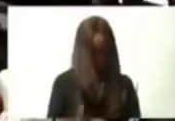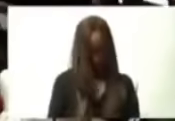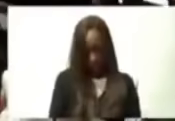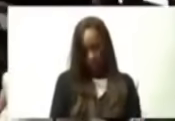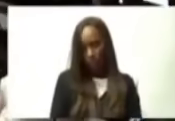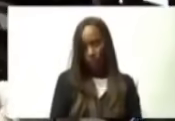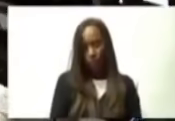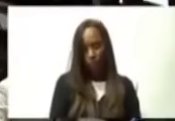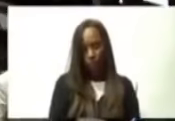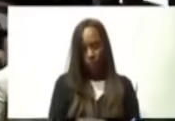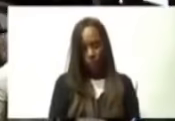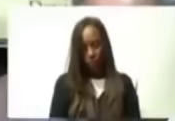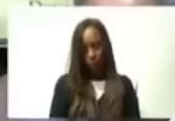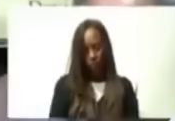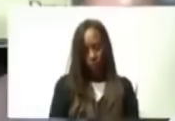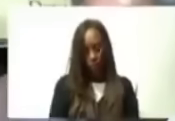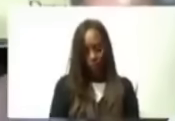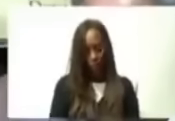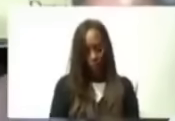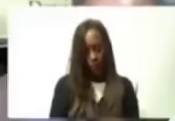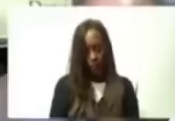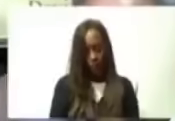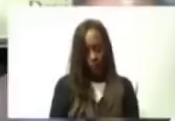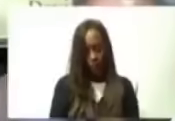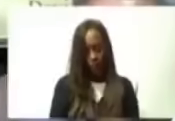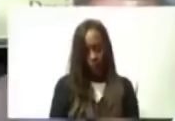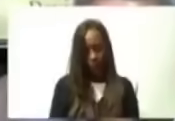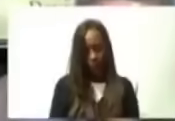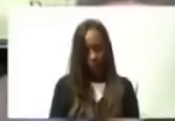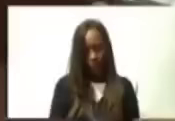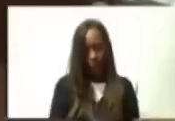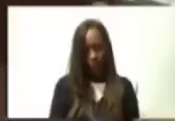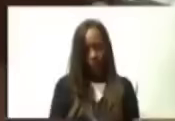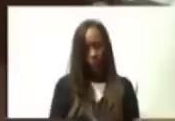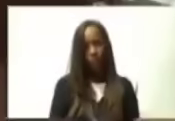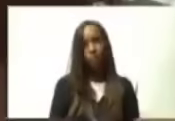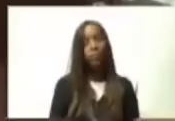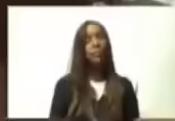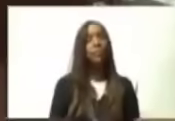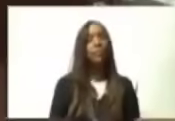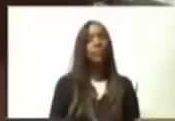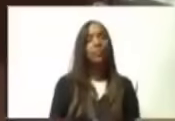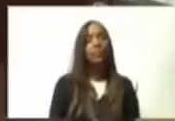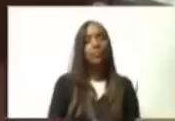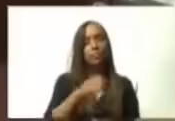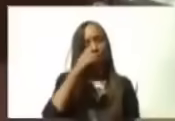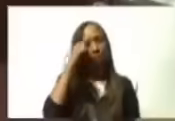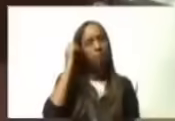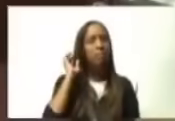Muy buenas tardes, honorables diputados y diputadas. Un momentito, Puma.